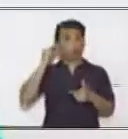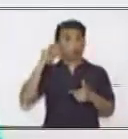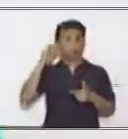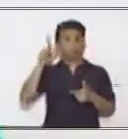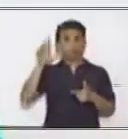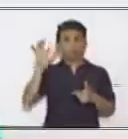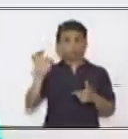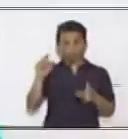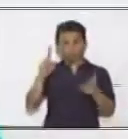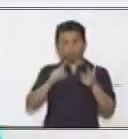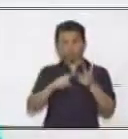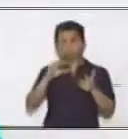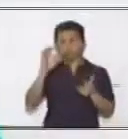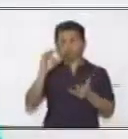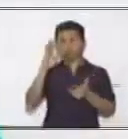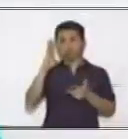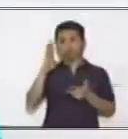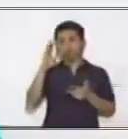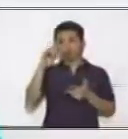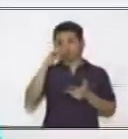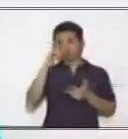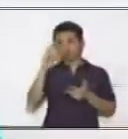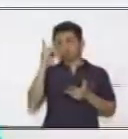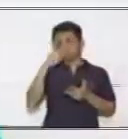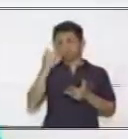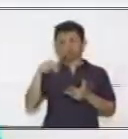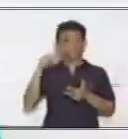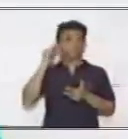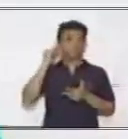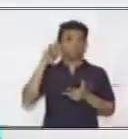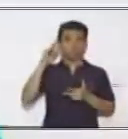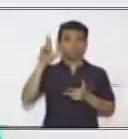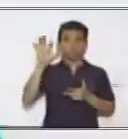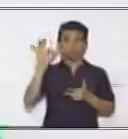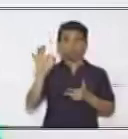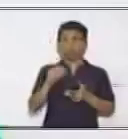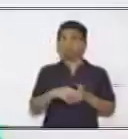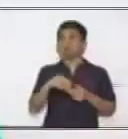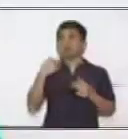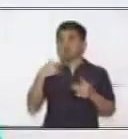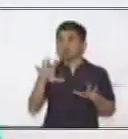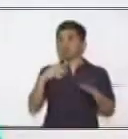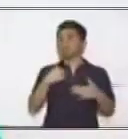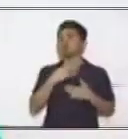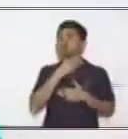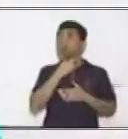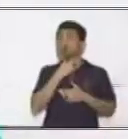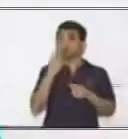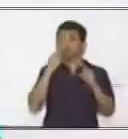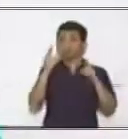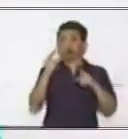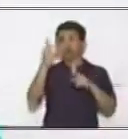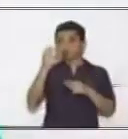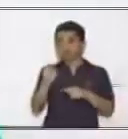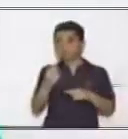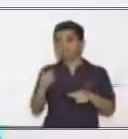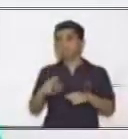ya podemos clasificar entonces nuestros triángulos. Ha sido un gusto verlos de nuevo.